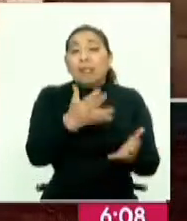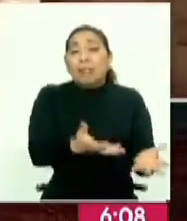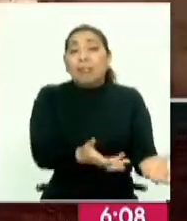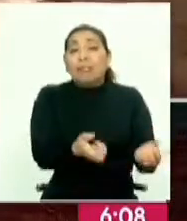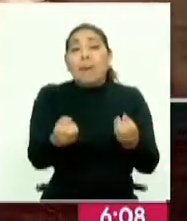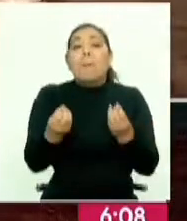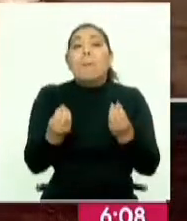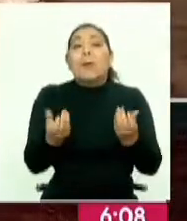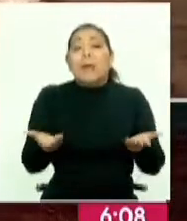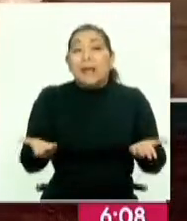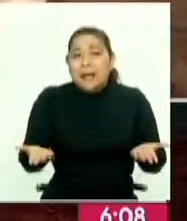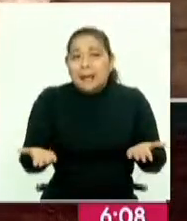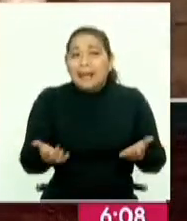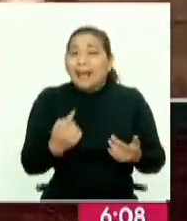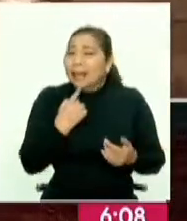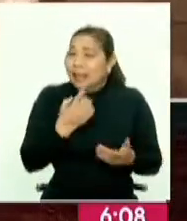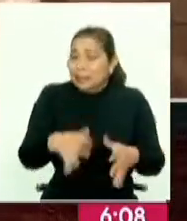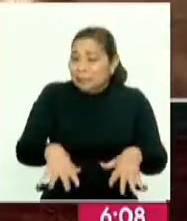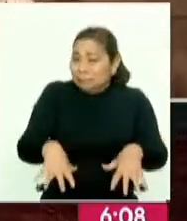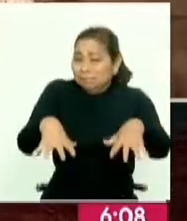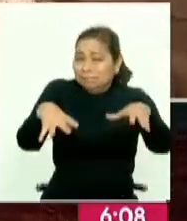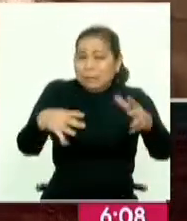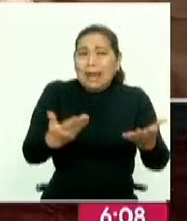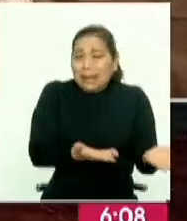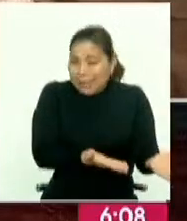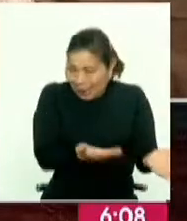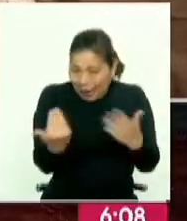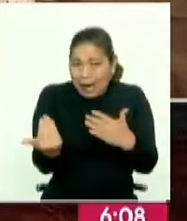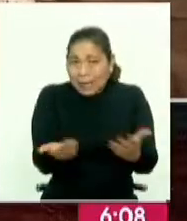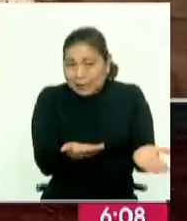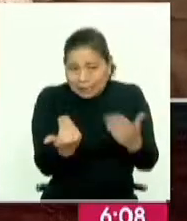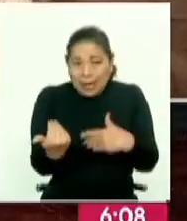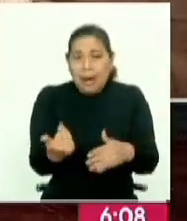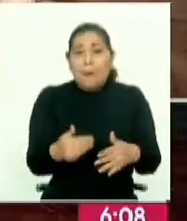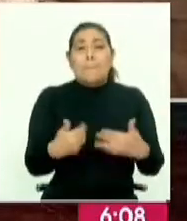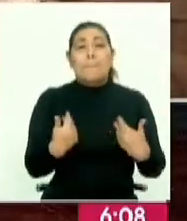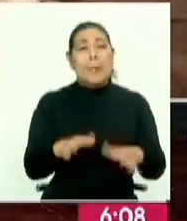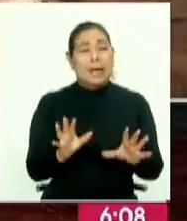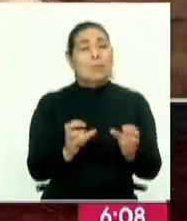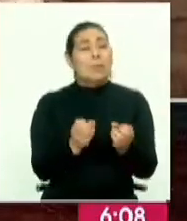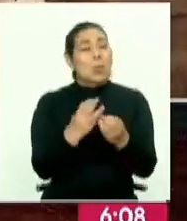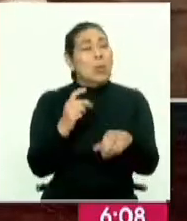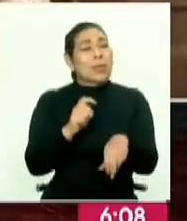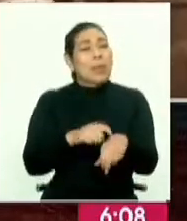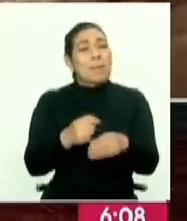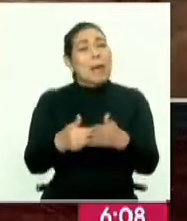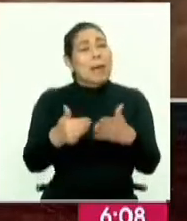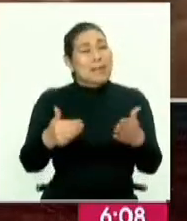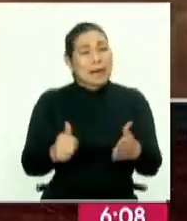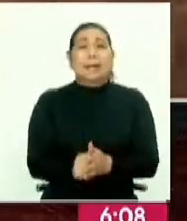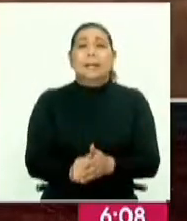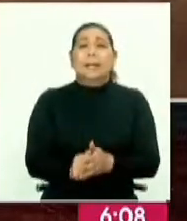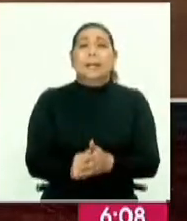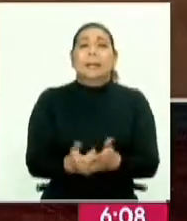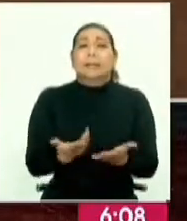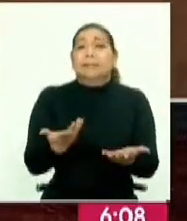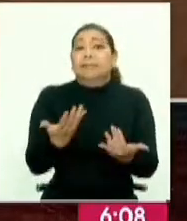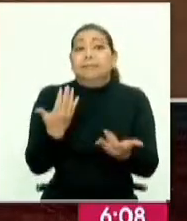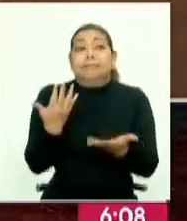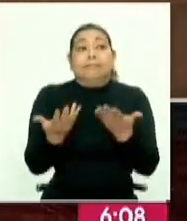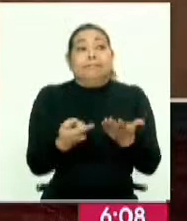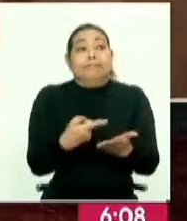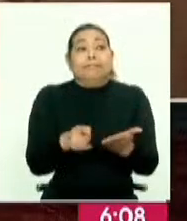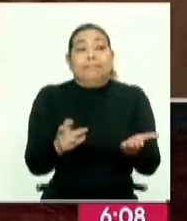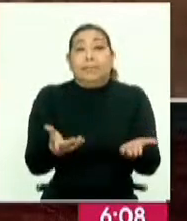mundaka este de molde lo que deberían recoger lo han debido recogerlo hace muchísimo tiempo han esperado que haya este